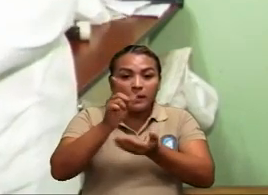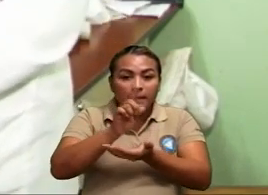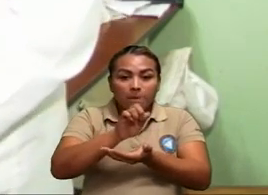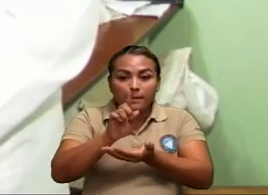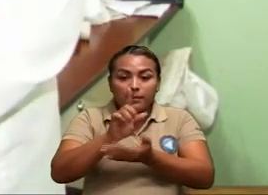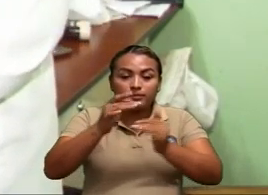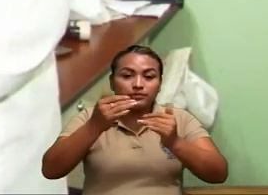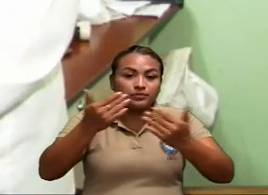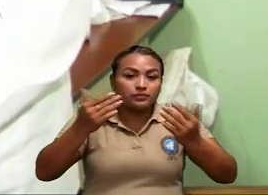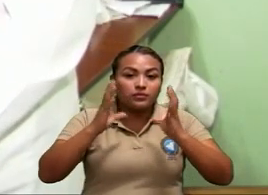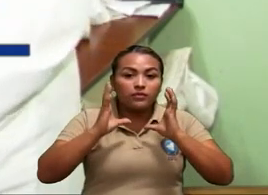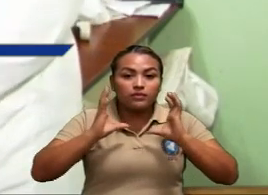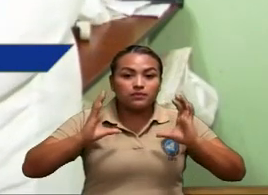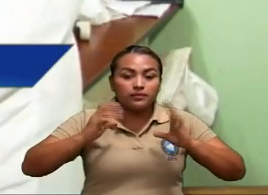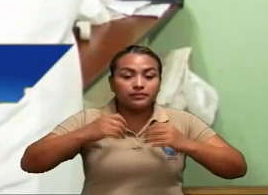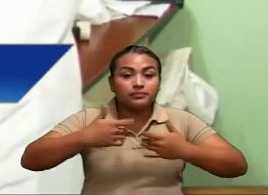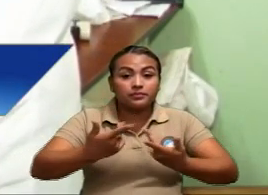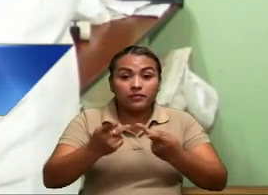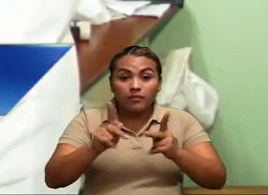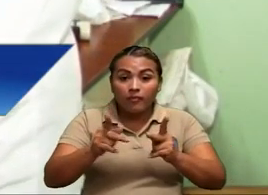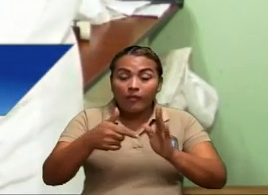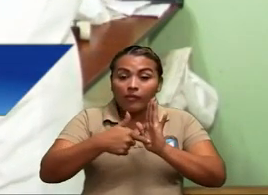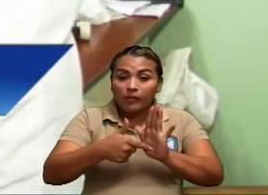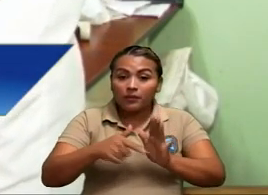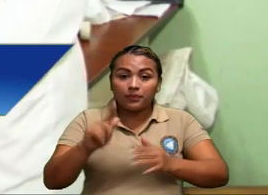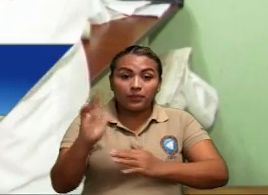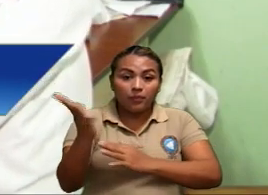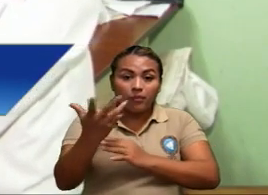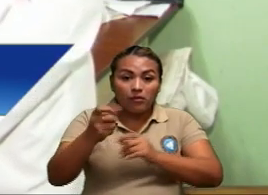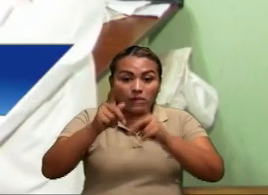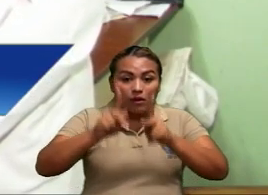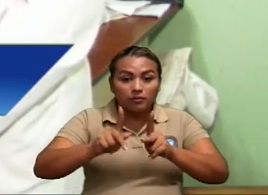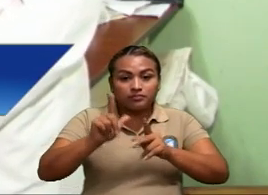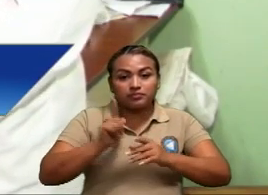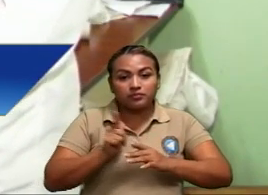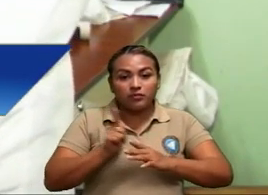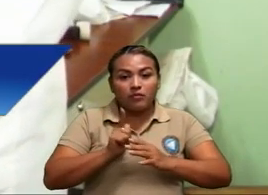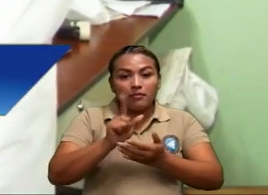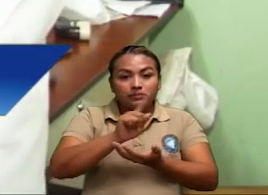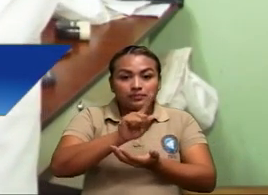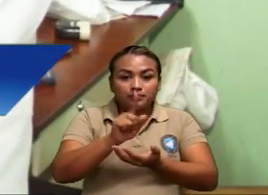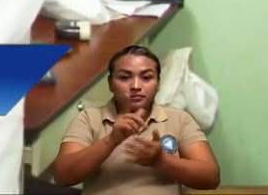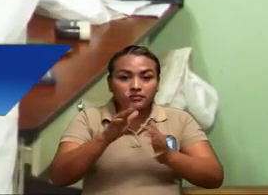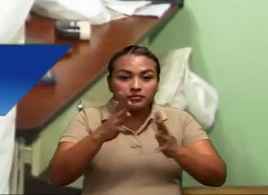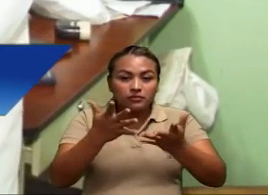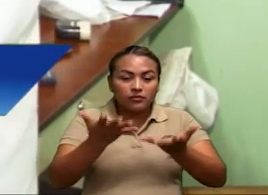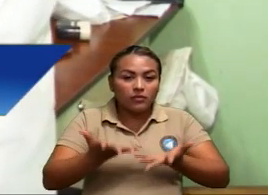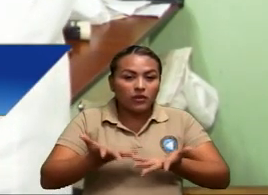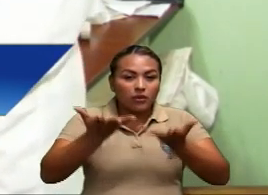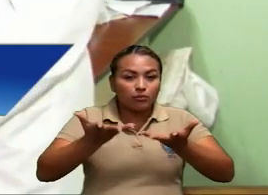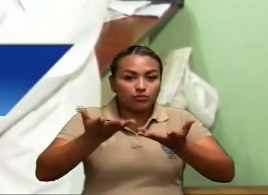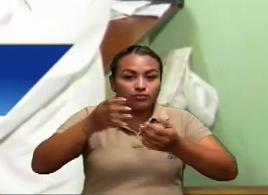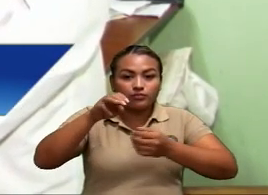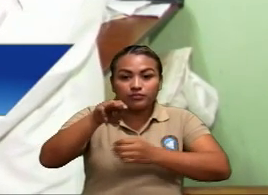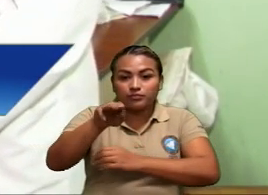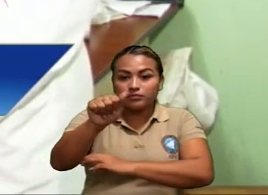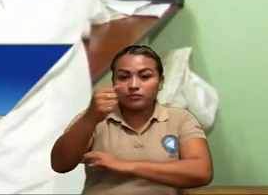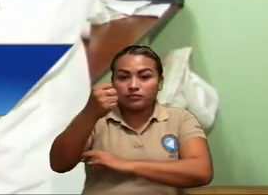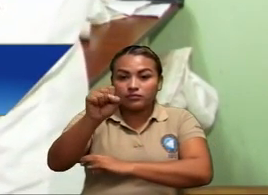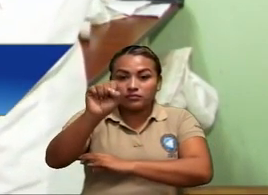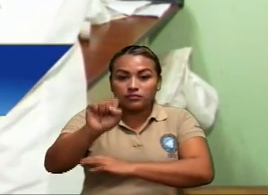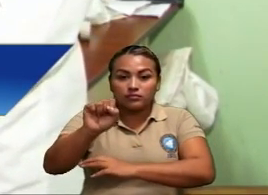obesidad. Están en sobrepeso todos los pacientes que tienen un índice de masa corporal mayor de